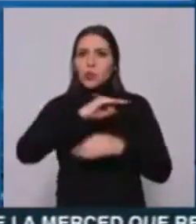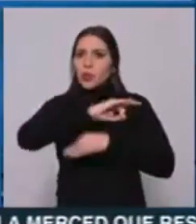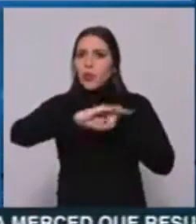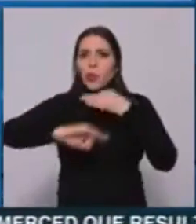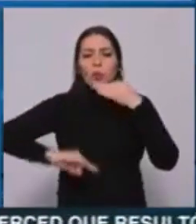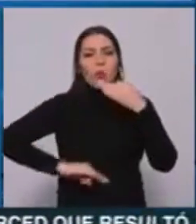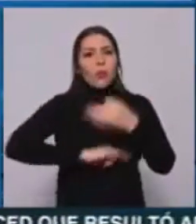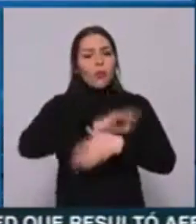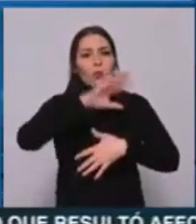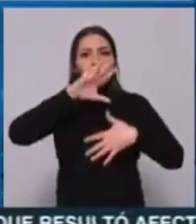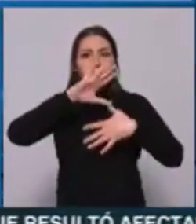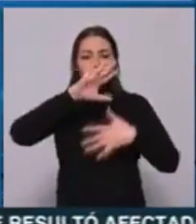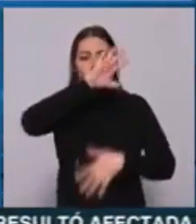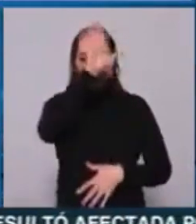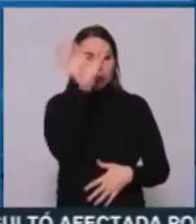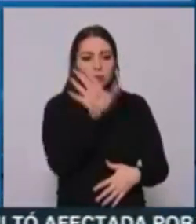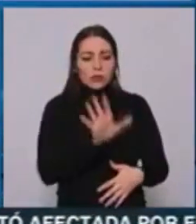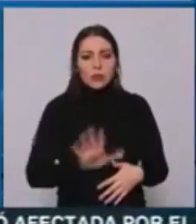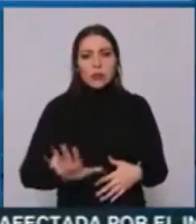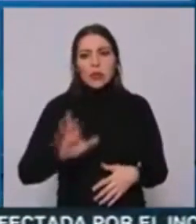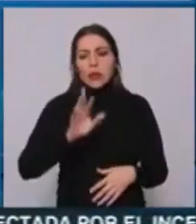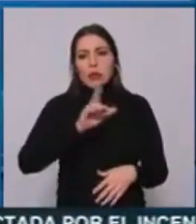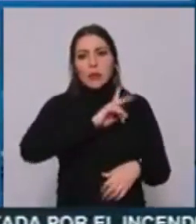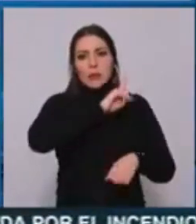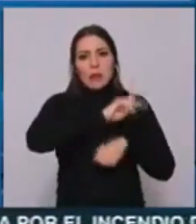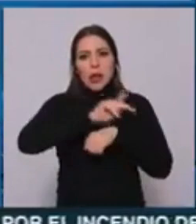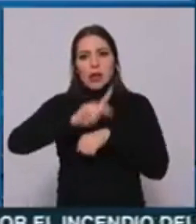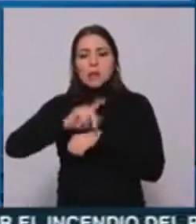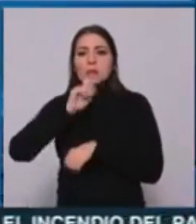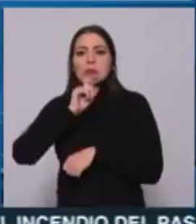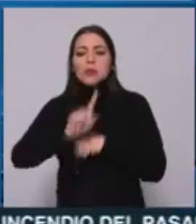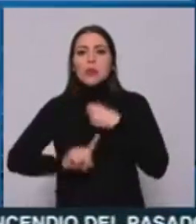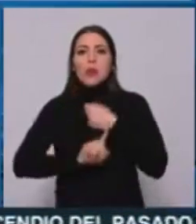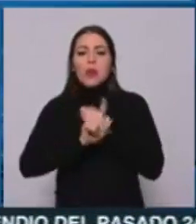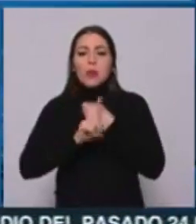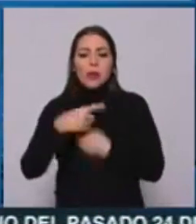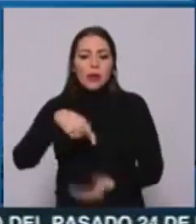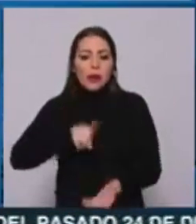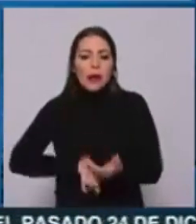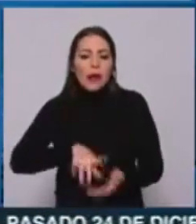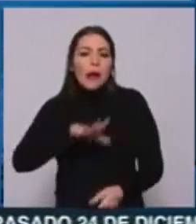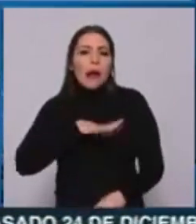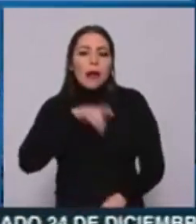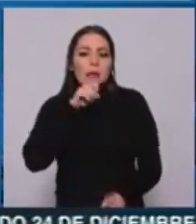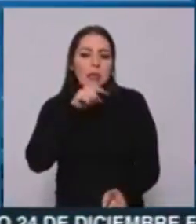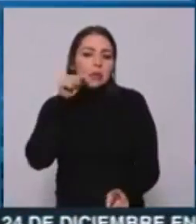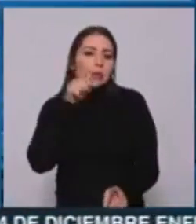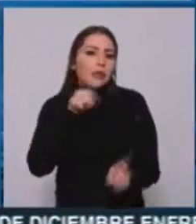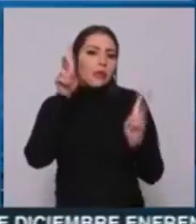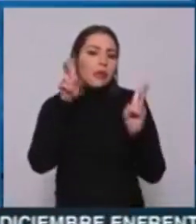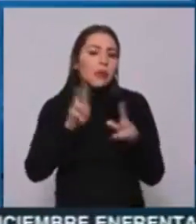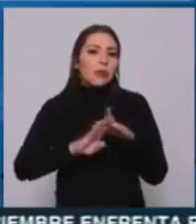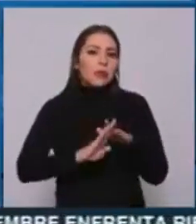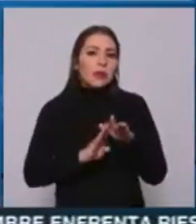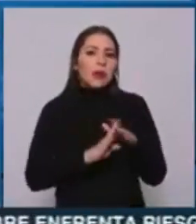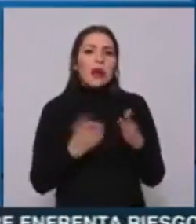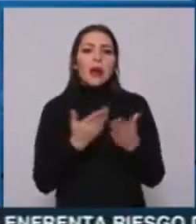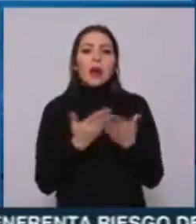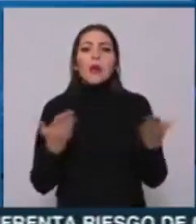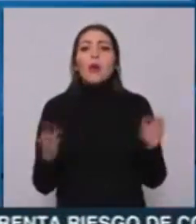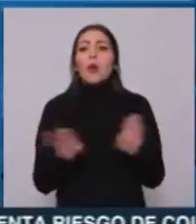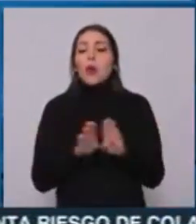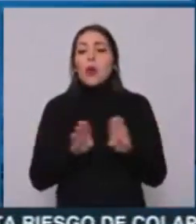Y vuelvo a decir, la mejor respuesta para prevenir la migración